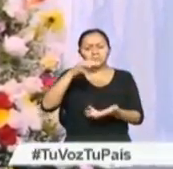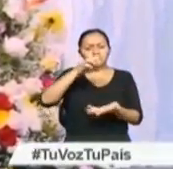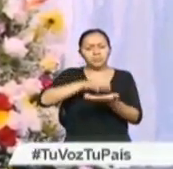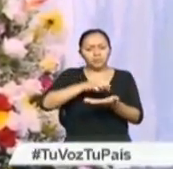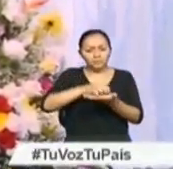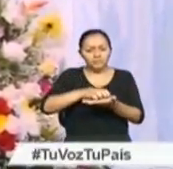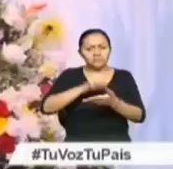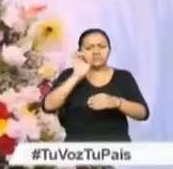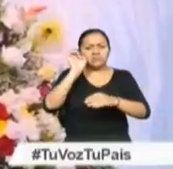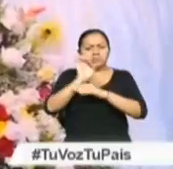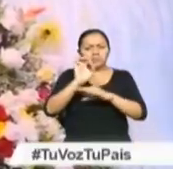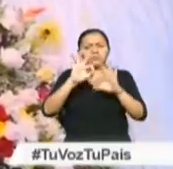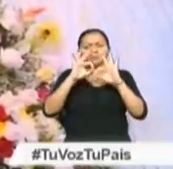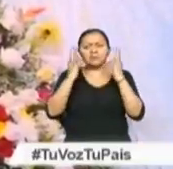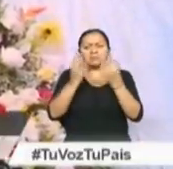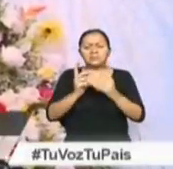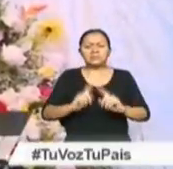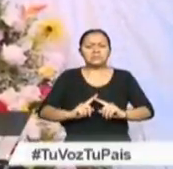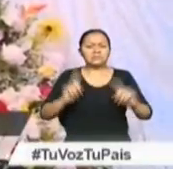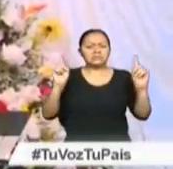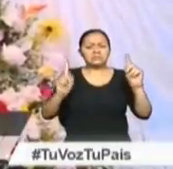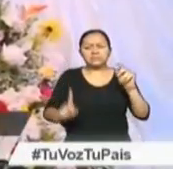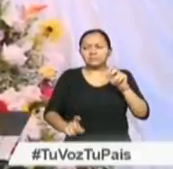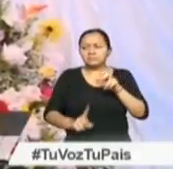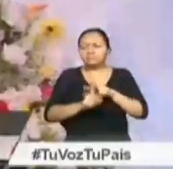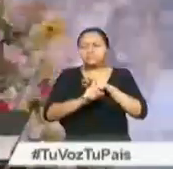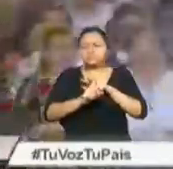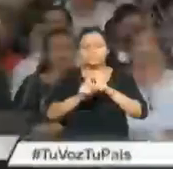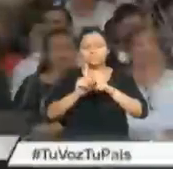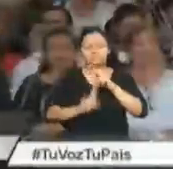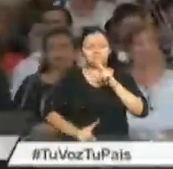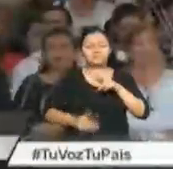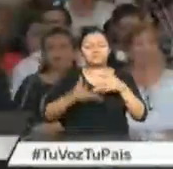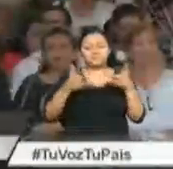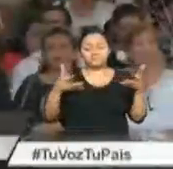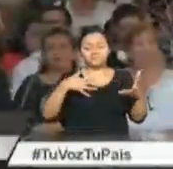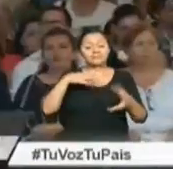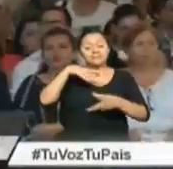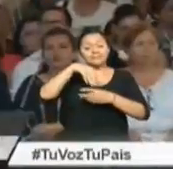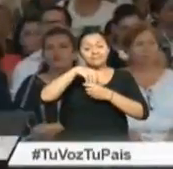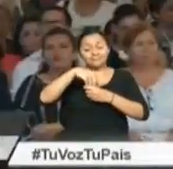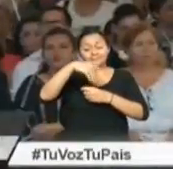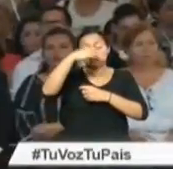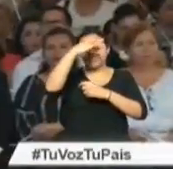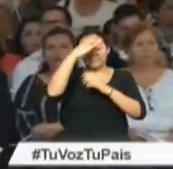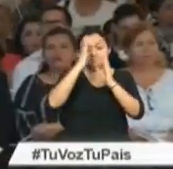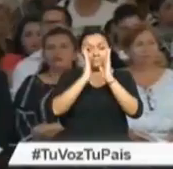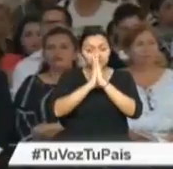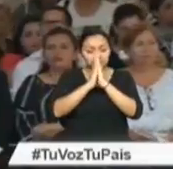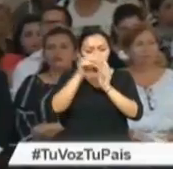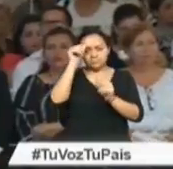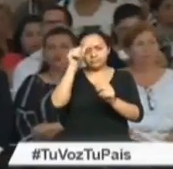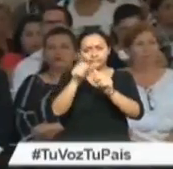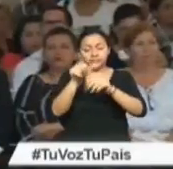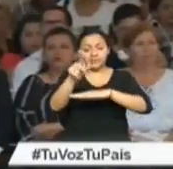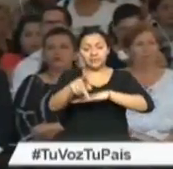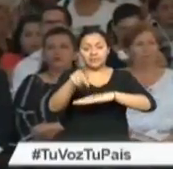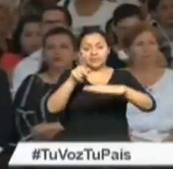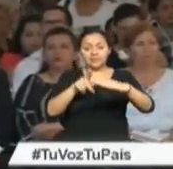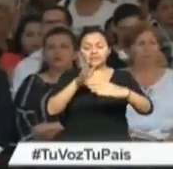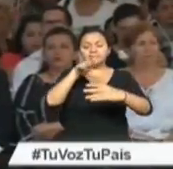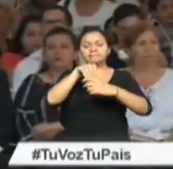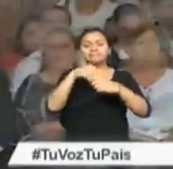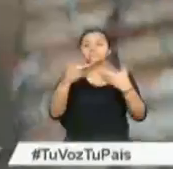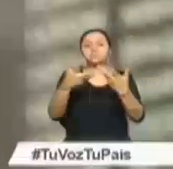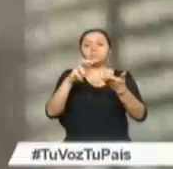provincia, de familia, de personas. En la homilía de recordación realizada en Pedernales, zona impactada